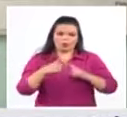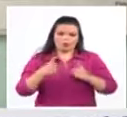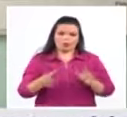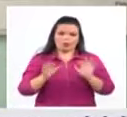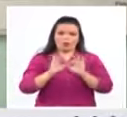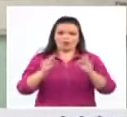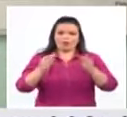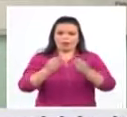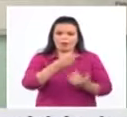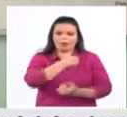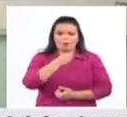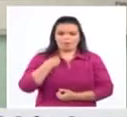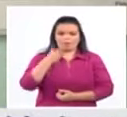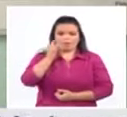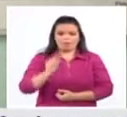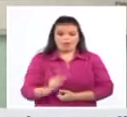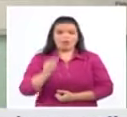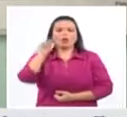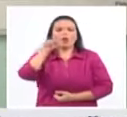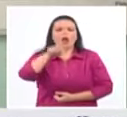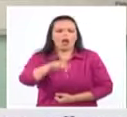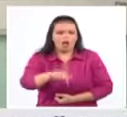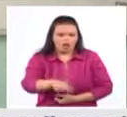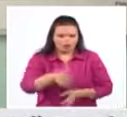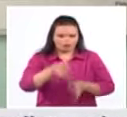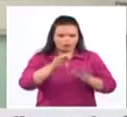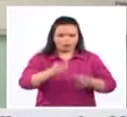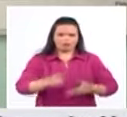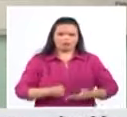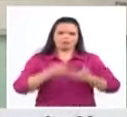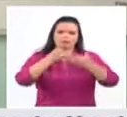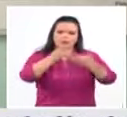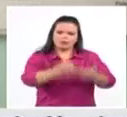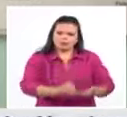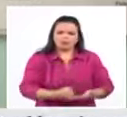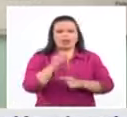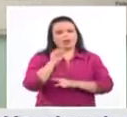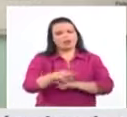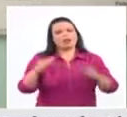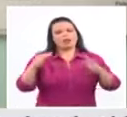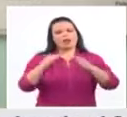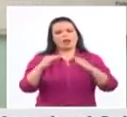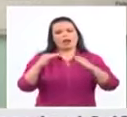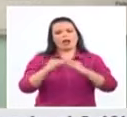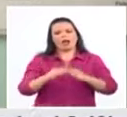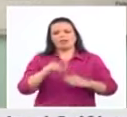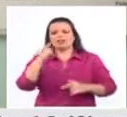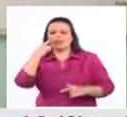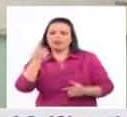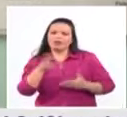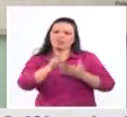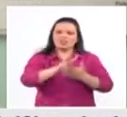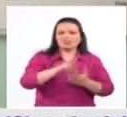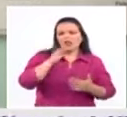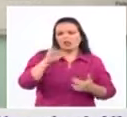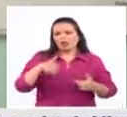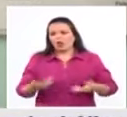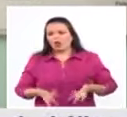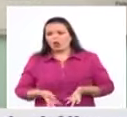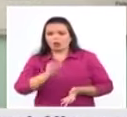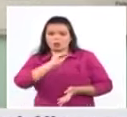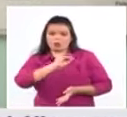ido muy reiteradamente a las casas a ver cómo se va manifestando la enfermedad,